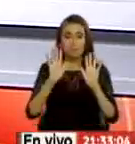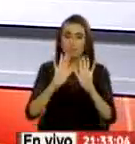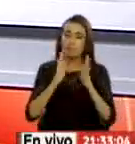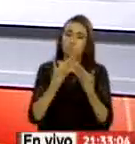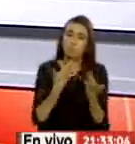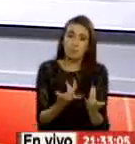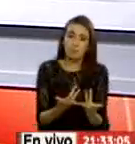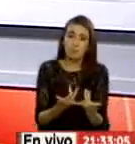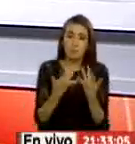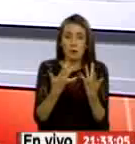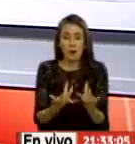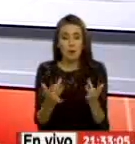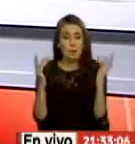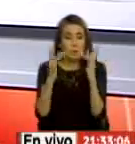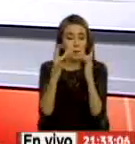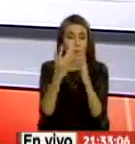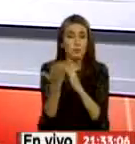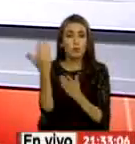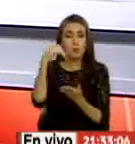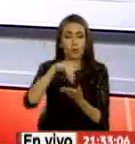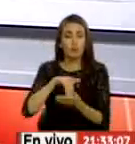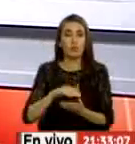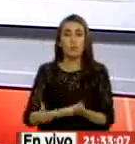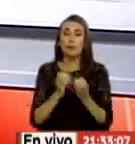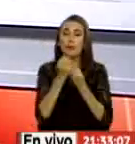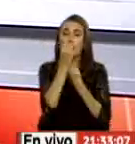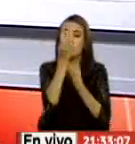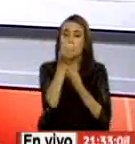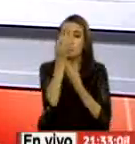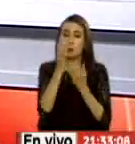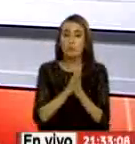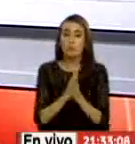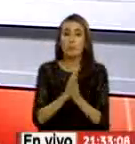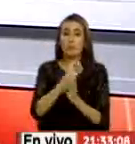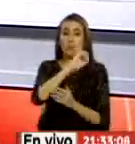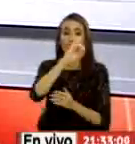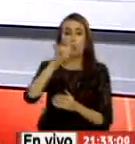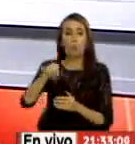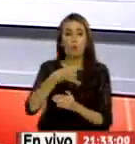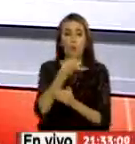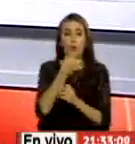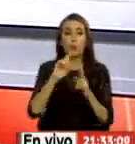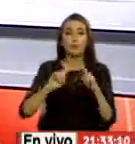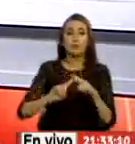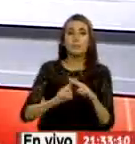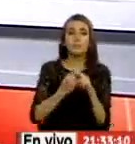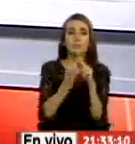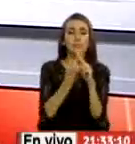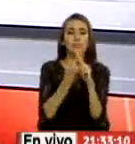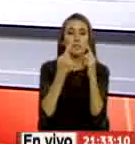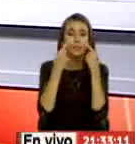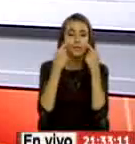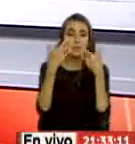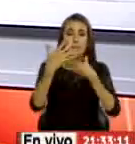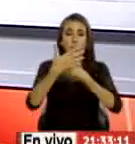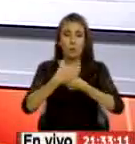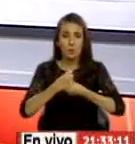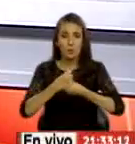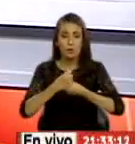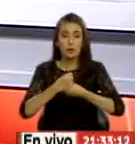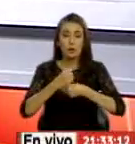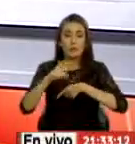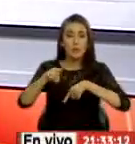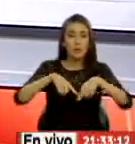más adelante si es que se contacta con nosotros en este informativo. Vamos a contarles que este jueves iniciará el operativo de seguridad y movilidad